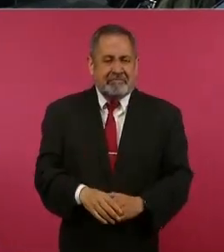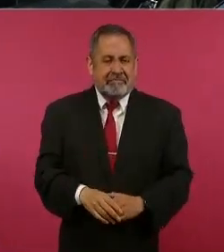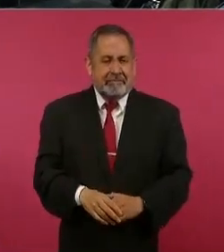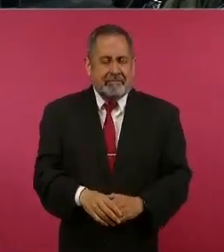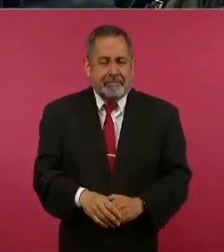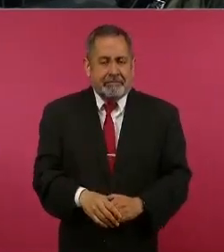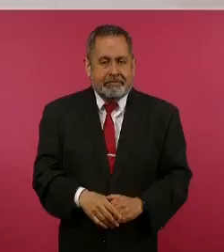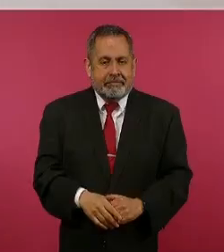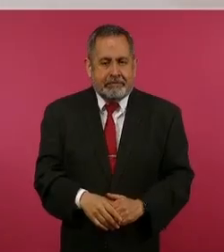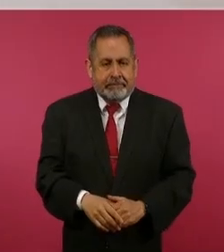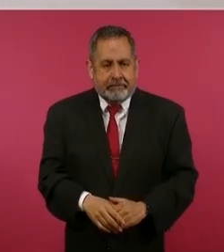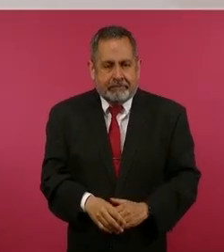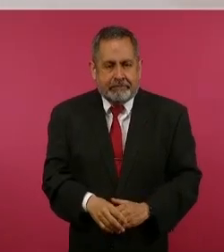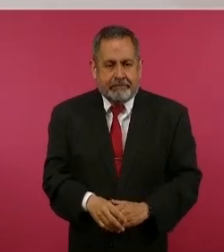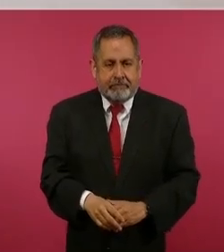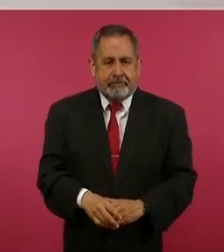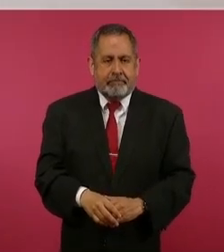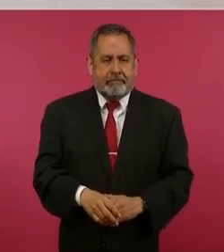pero